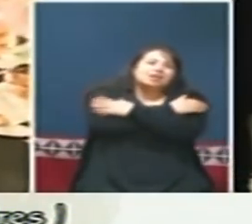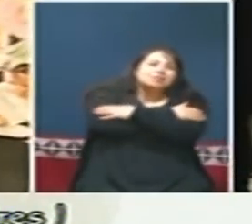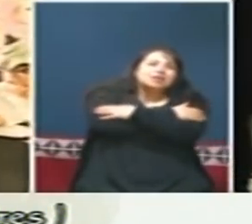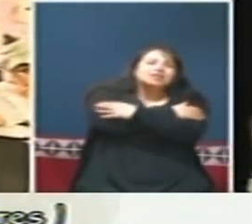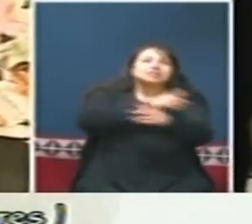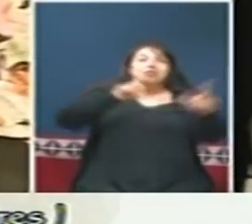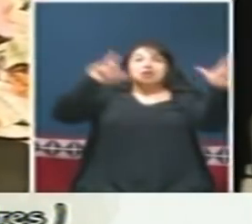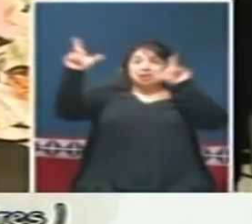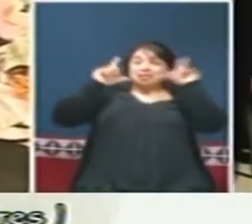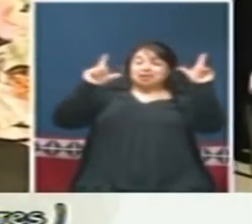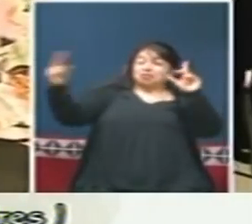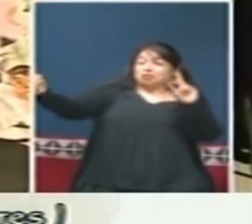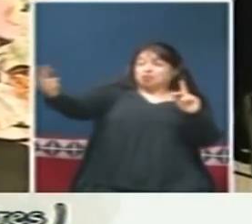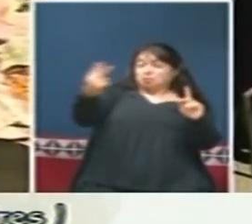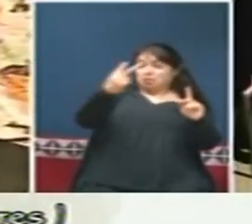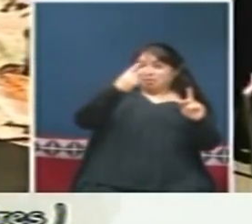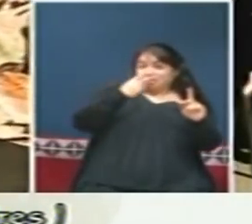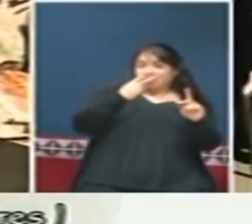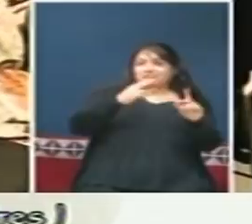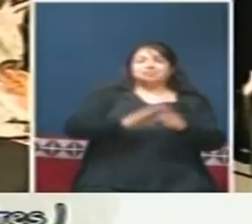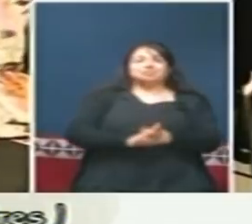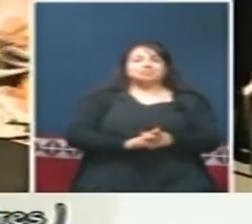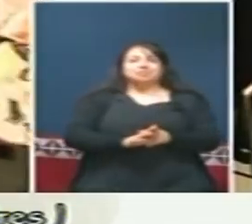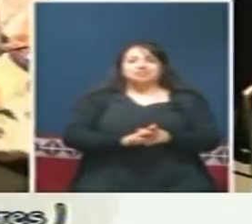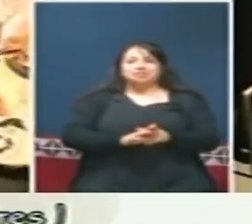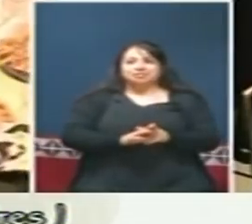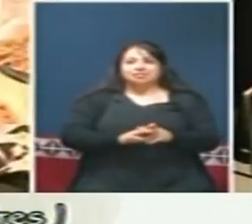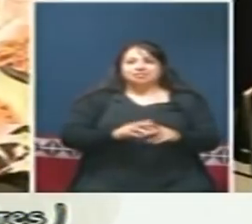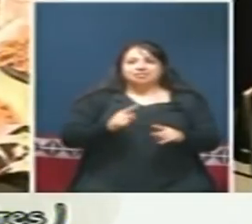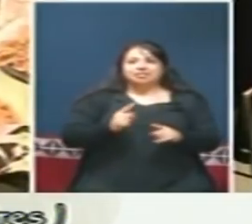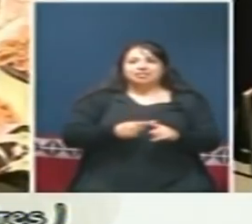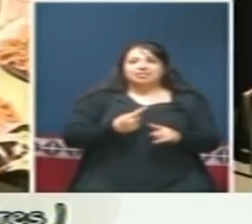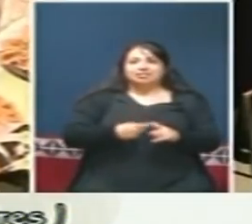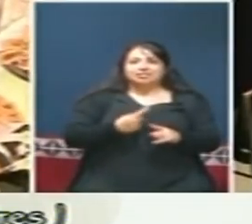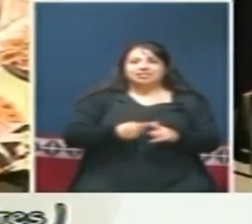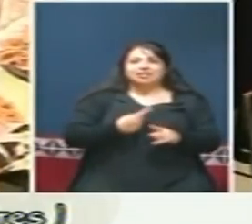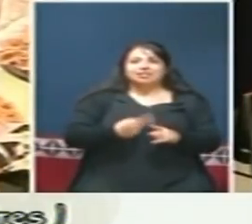televisión van a poder acompañarlos también en esta celebración. Y yo